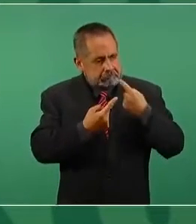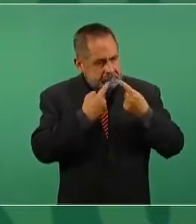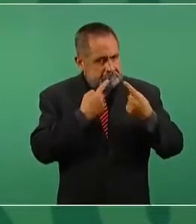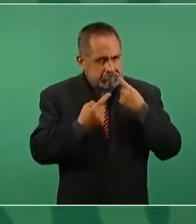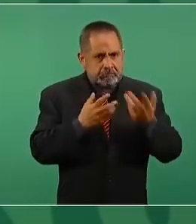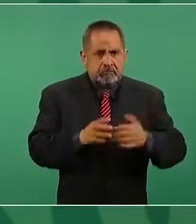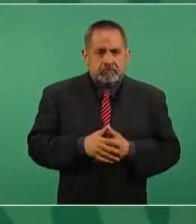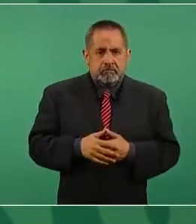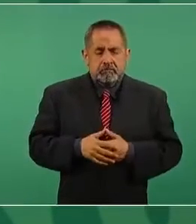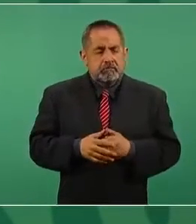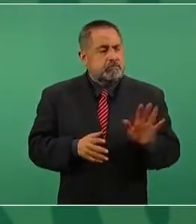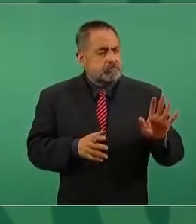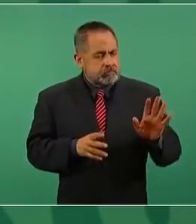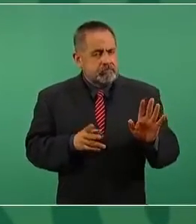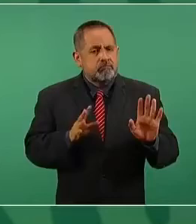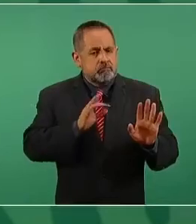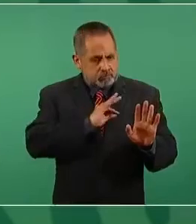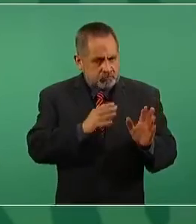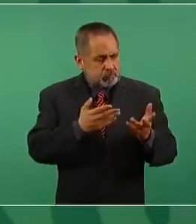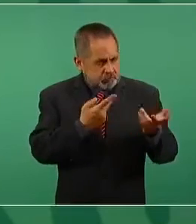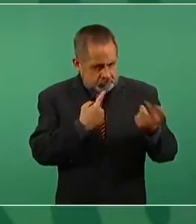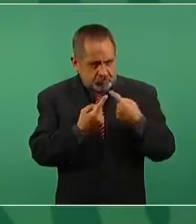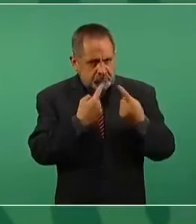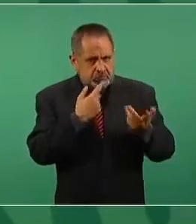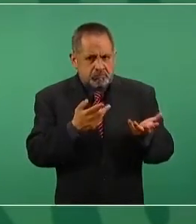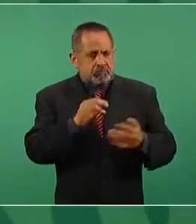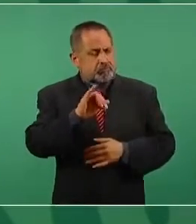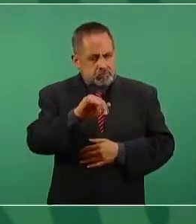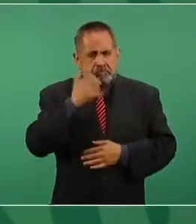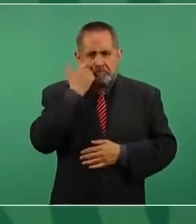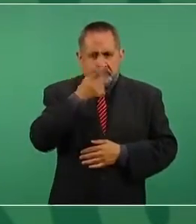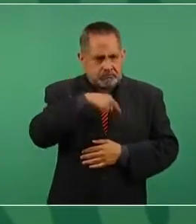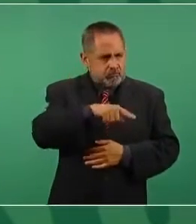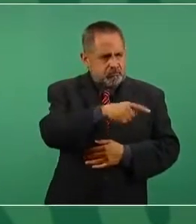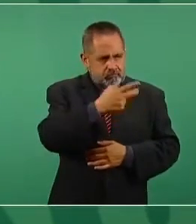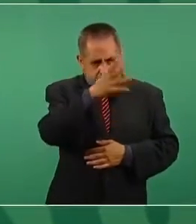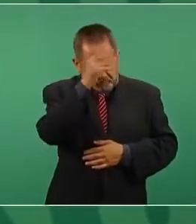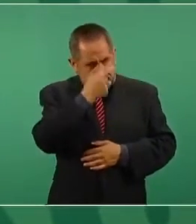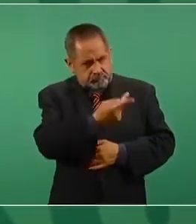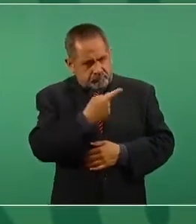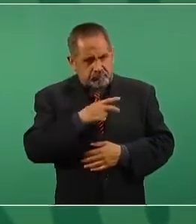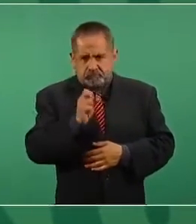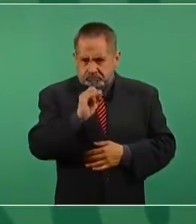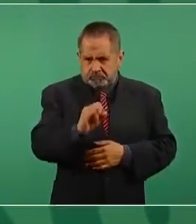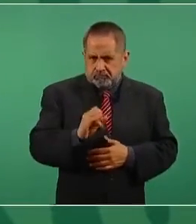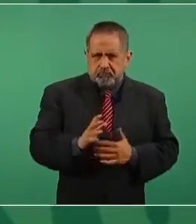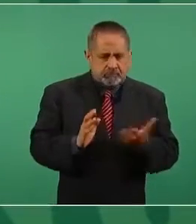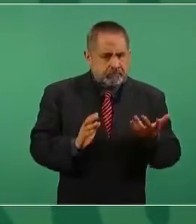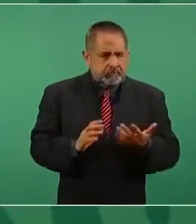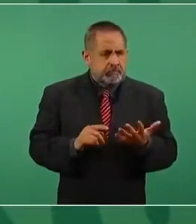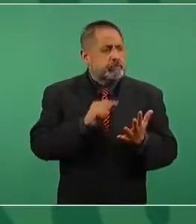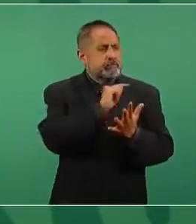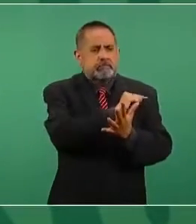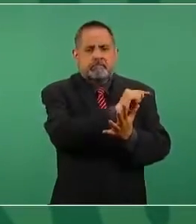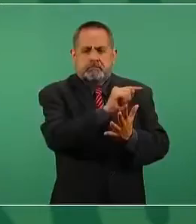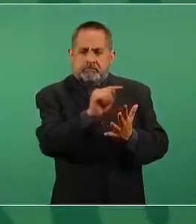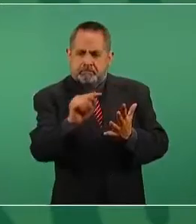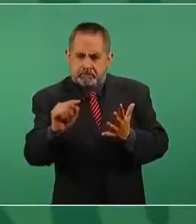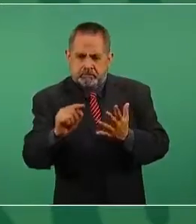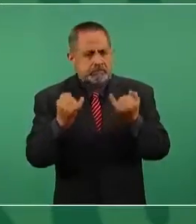pero no estamos cerrados, sí queremos que haya acuerdos, y en todos los